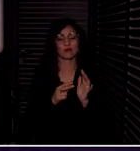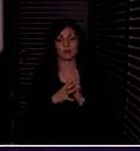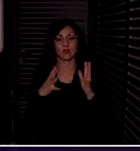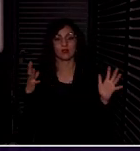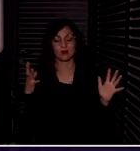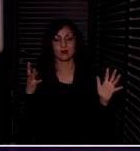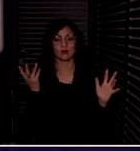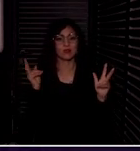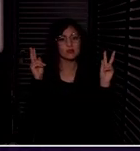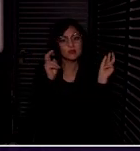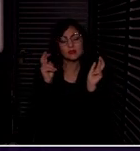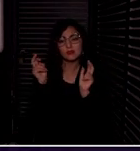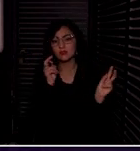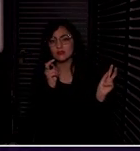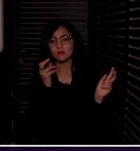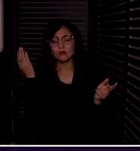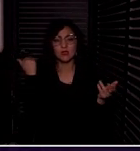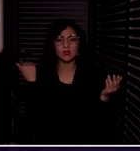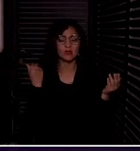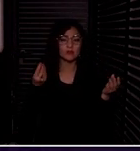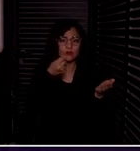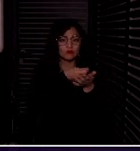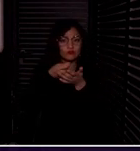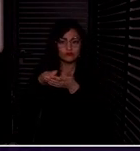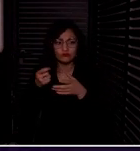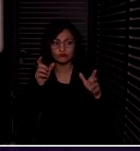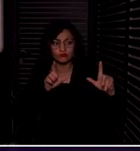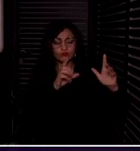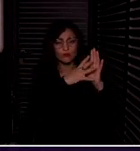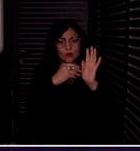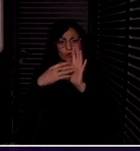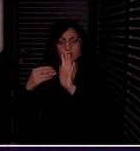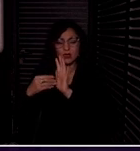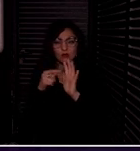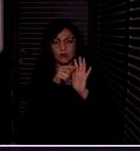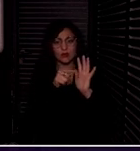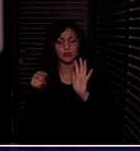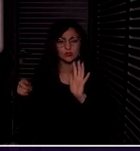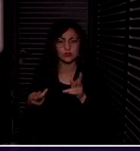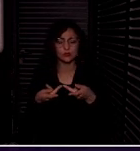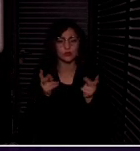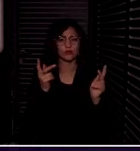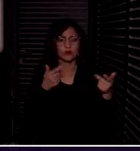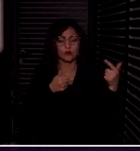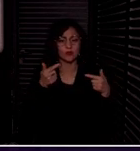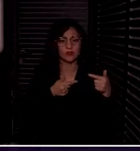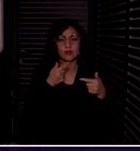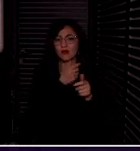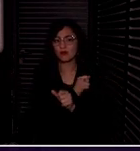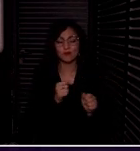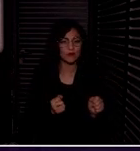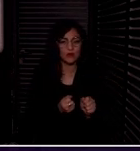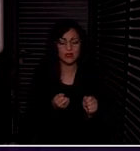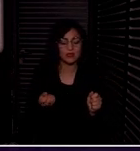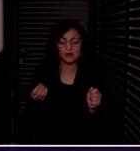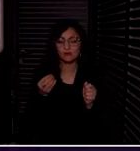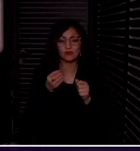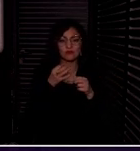con los criterios que habían establecido como política pública en la que no se pueden establecer elementos